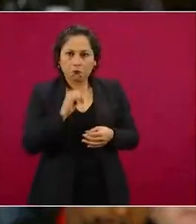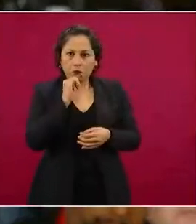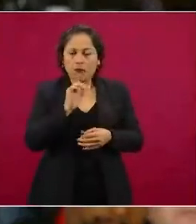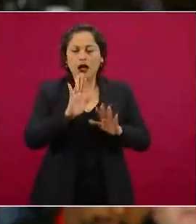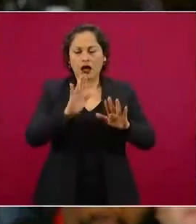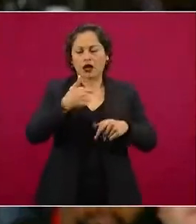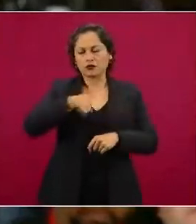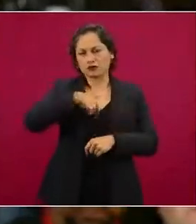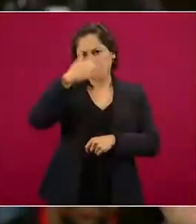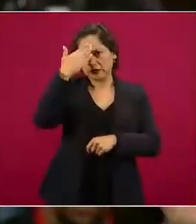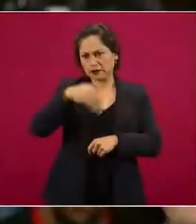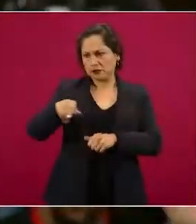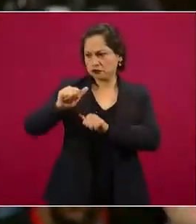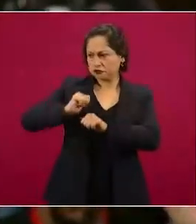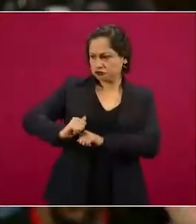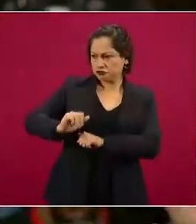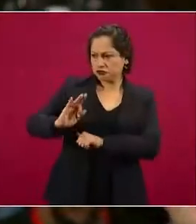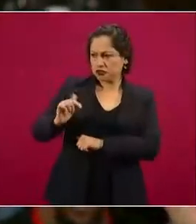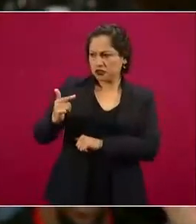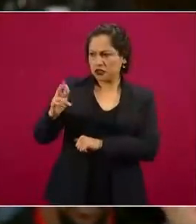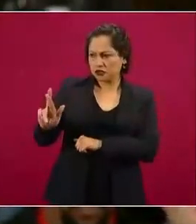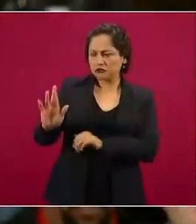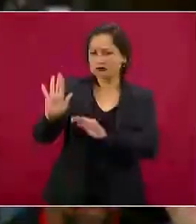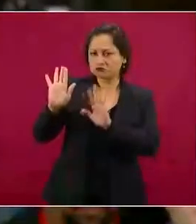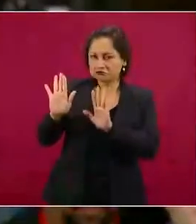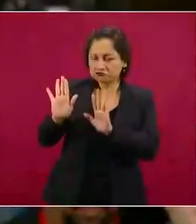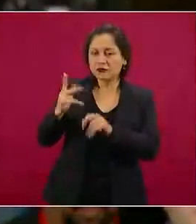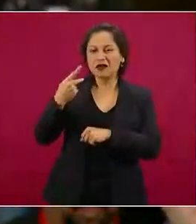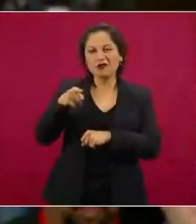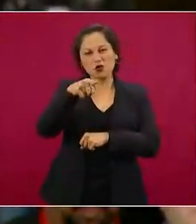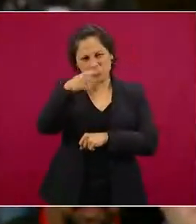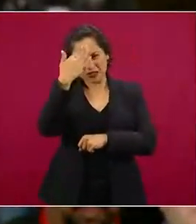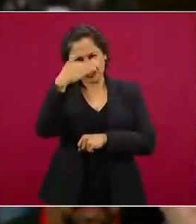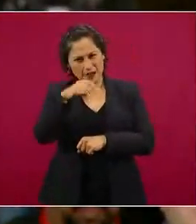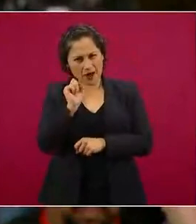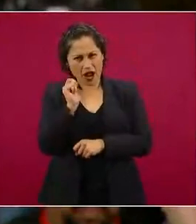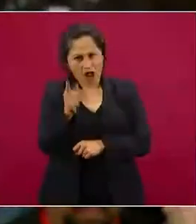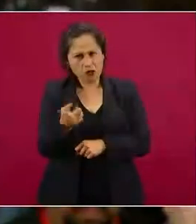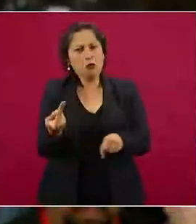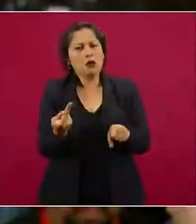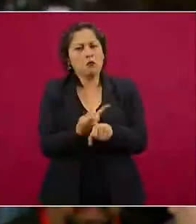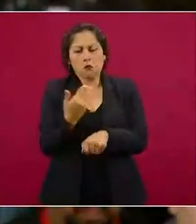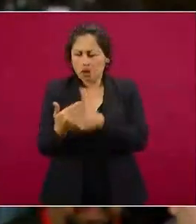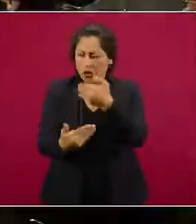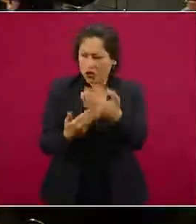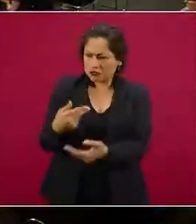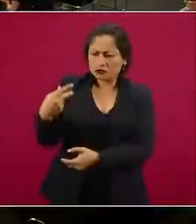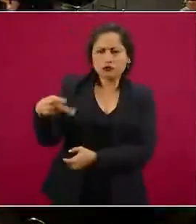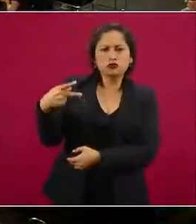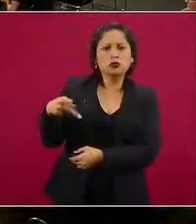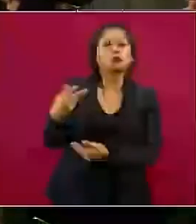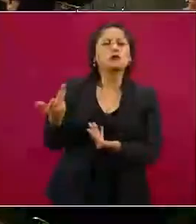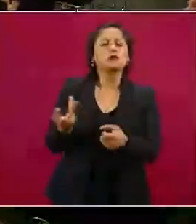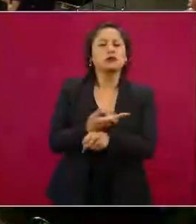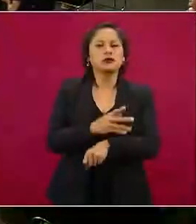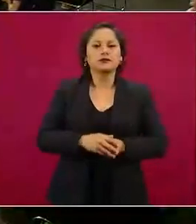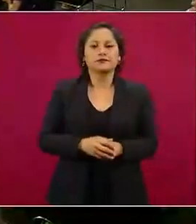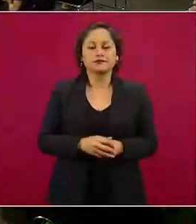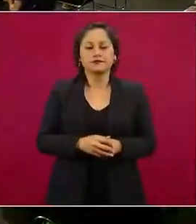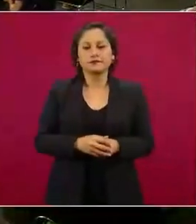República, pero no sé si usted tuviera alguna actualización. ¿Qué ha pasado con el señor Lozoya Austin? Bueno,